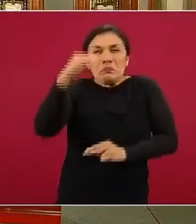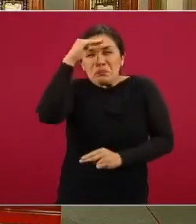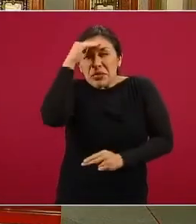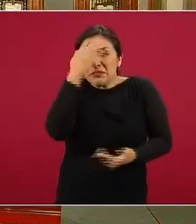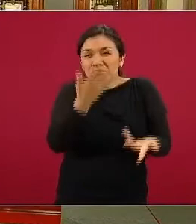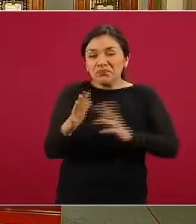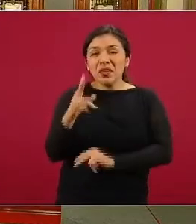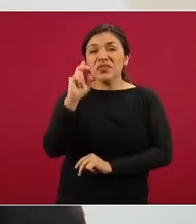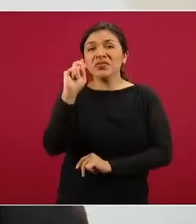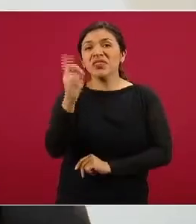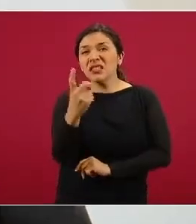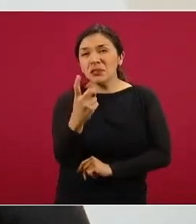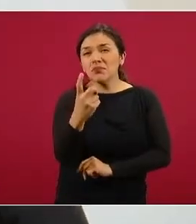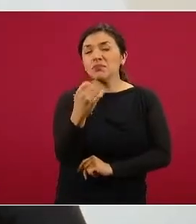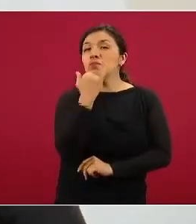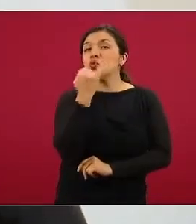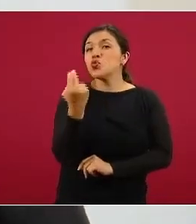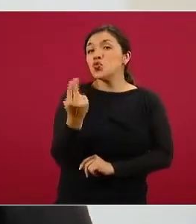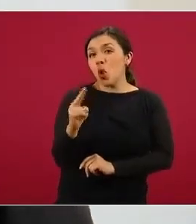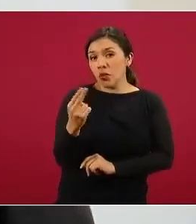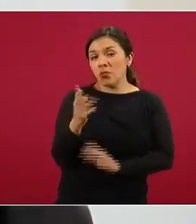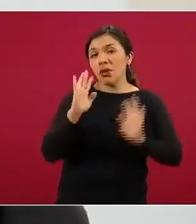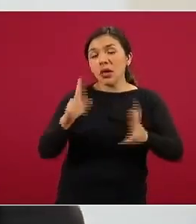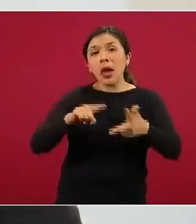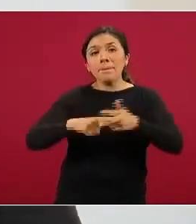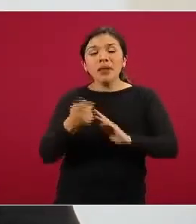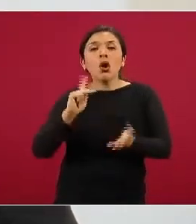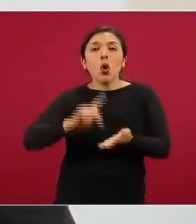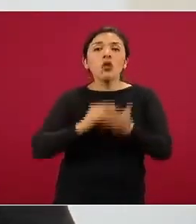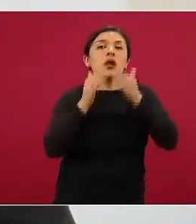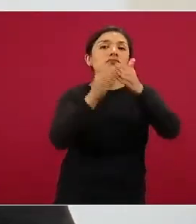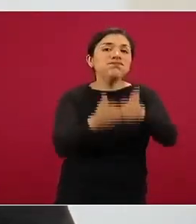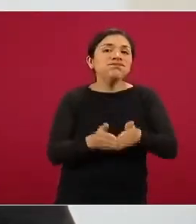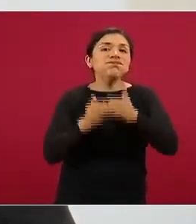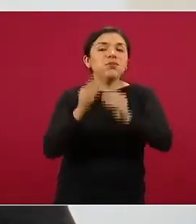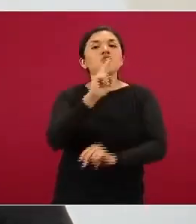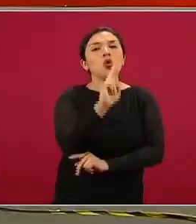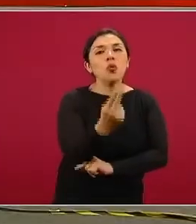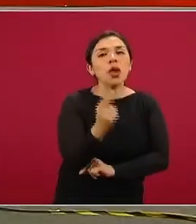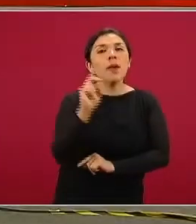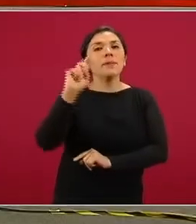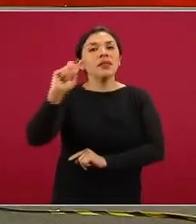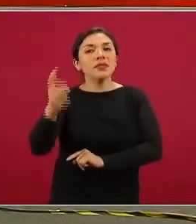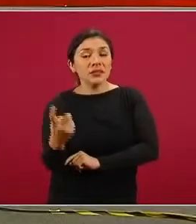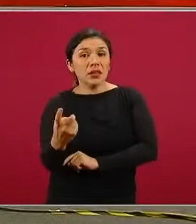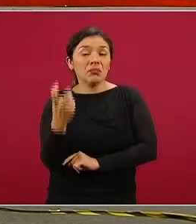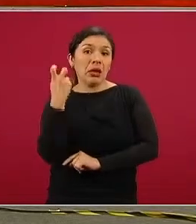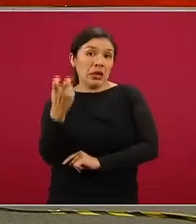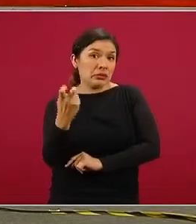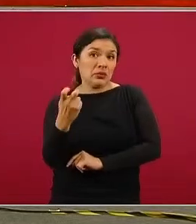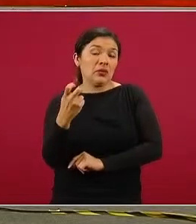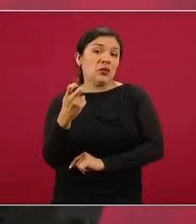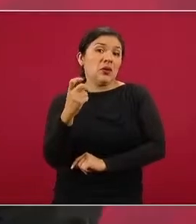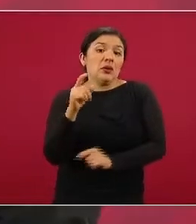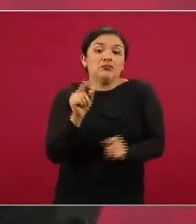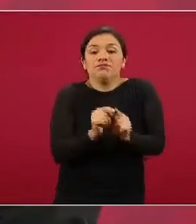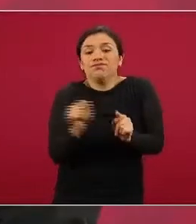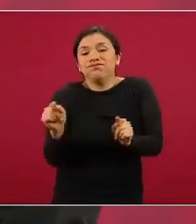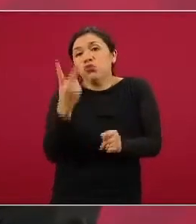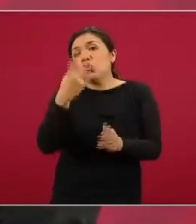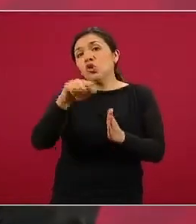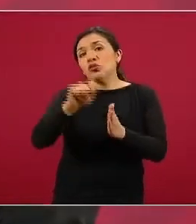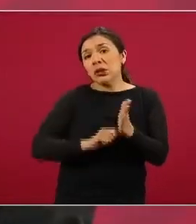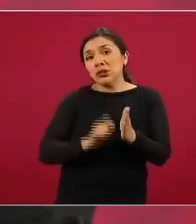que en noviembre inicien los cruceros, noviembre y diciembre, así que esa breve recuperación